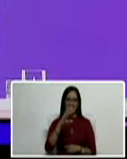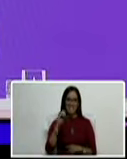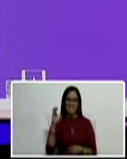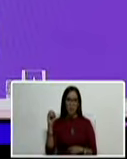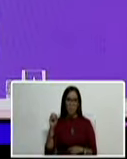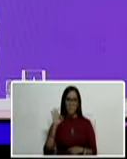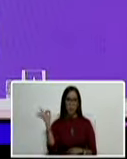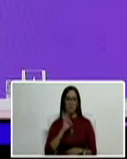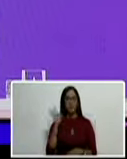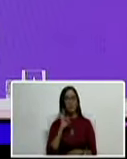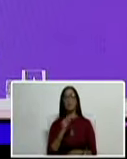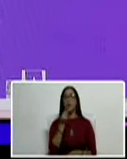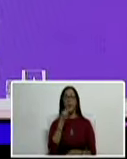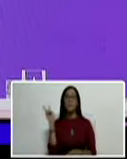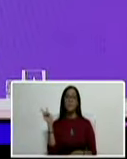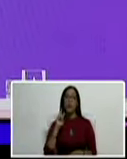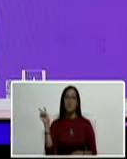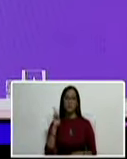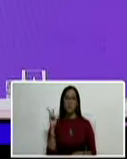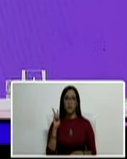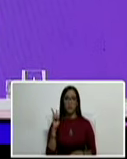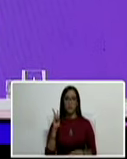de los alimentos en Venezuela.